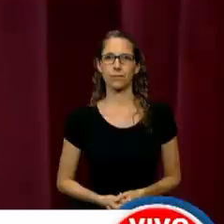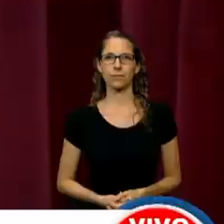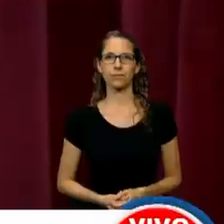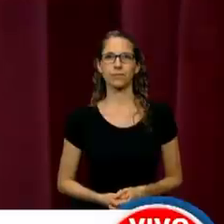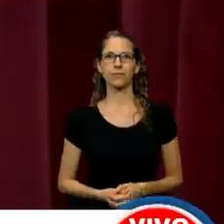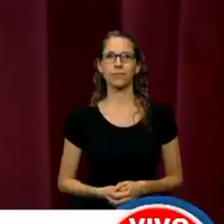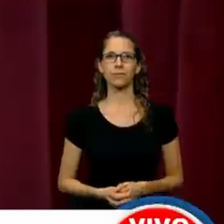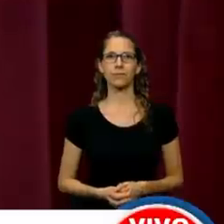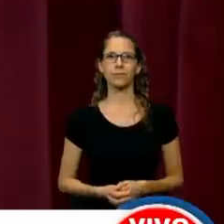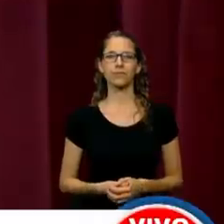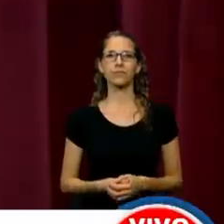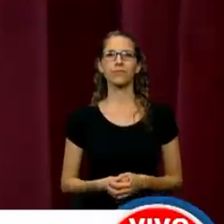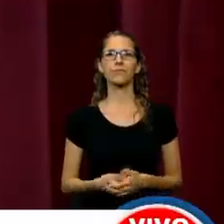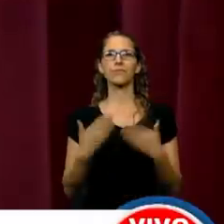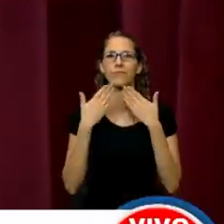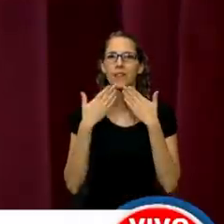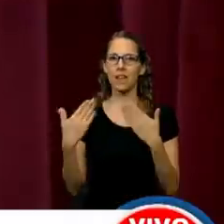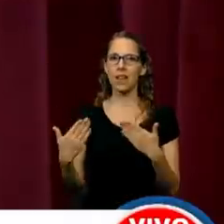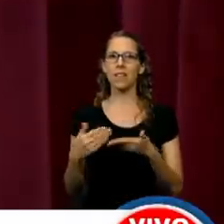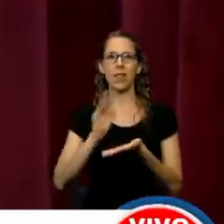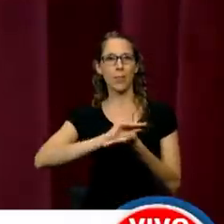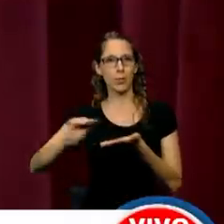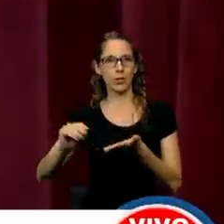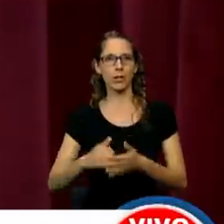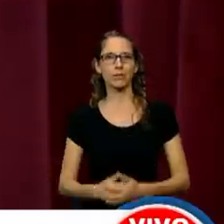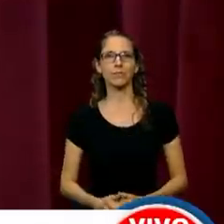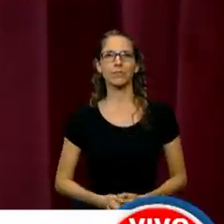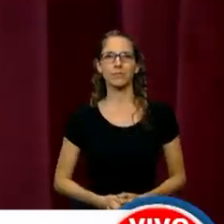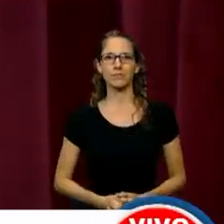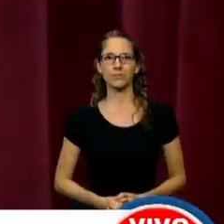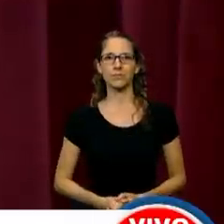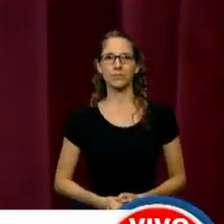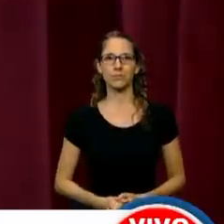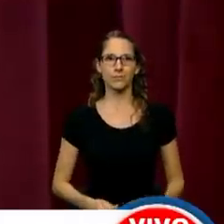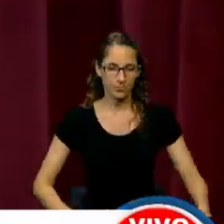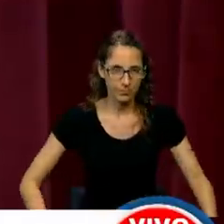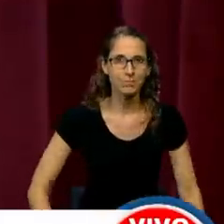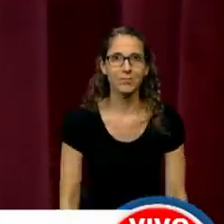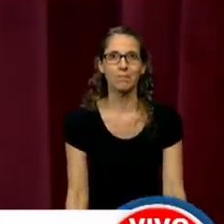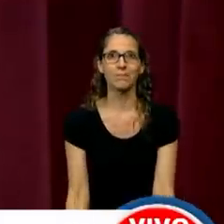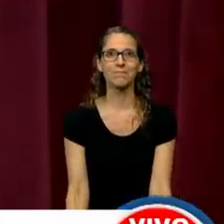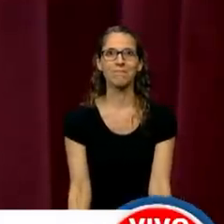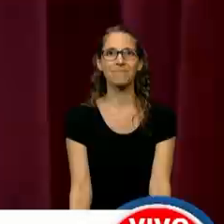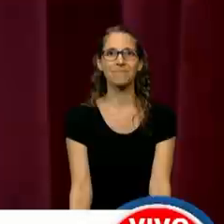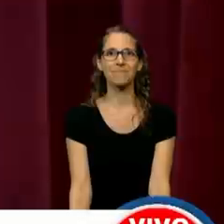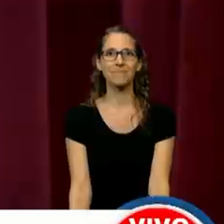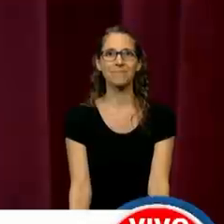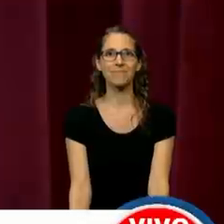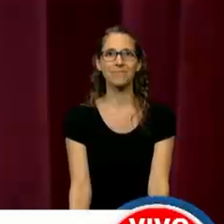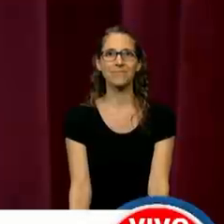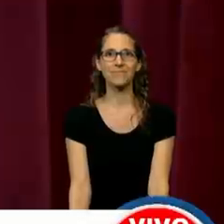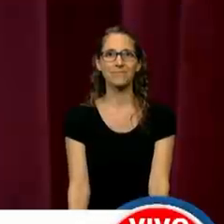muchas gracias señor diputado tiene la palabra la señora diputada blanca inés